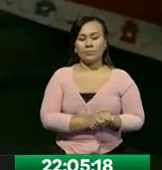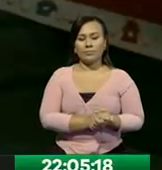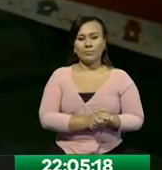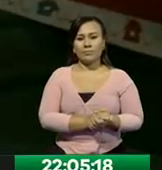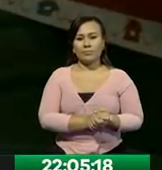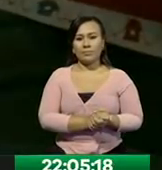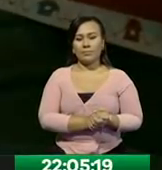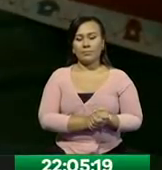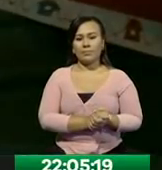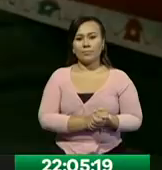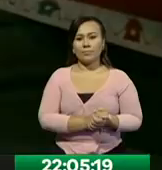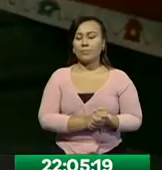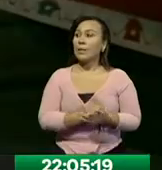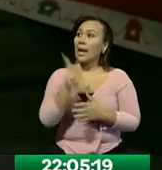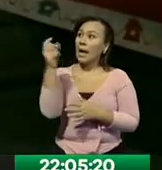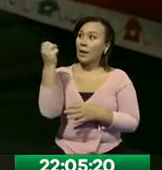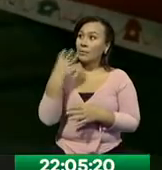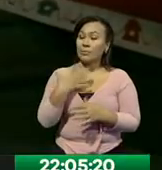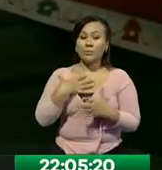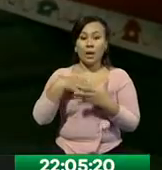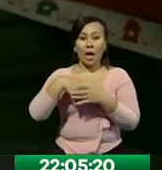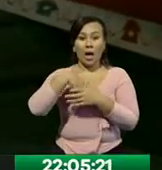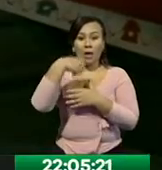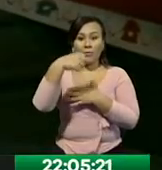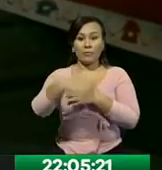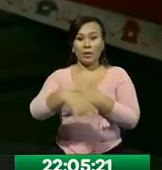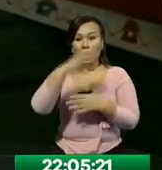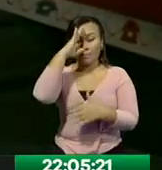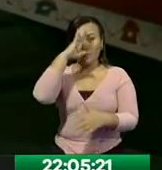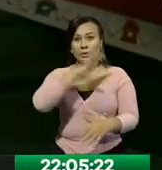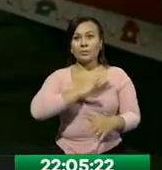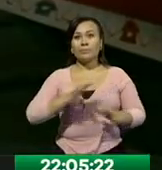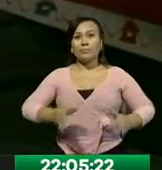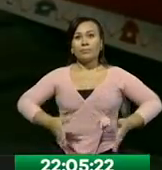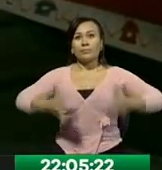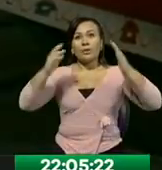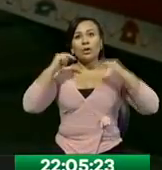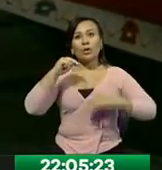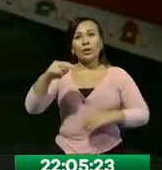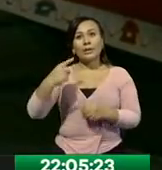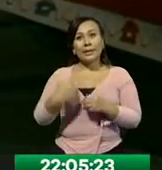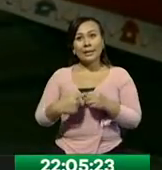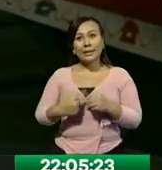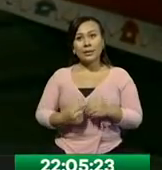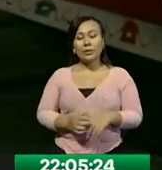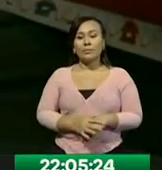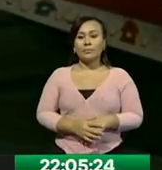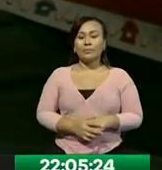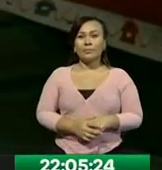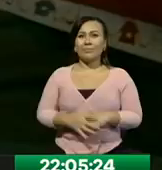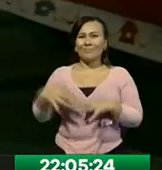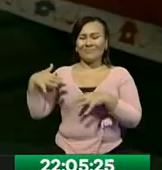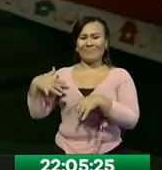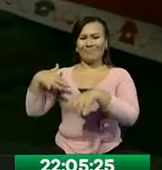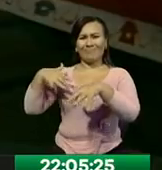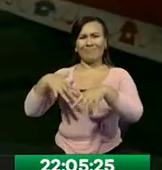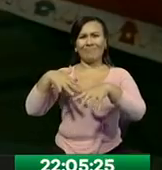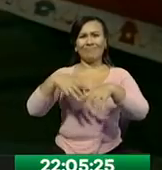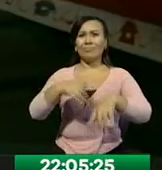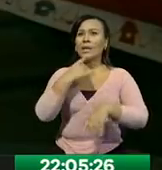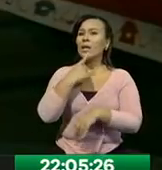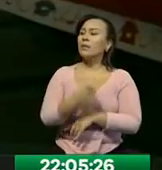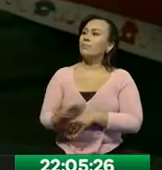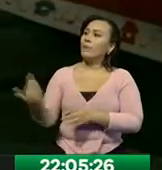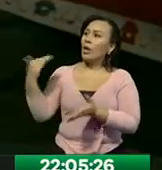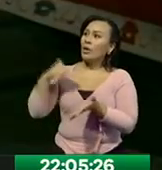como ustedes pueden ver en los exteriores de la comandancia de policía en el norte de quito se ha movilizado el plantón que usualmente se hace